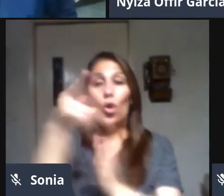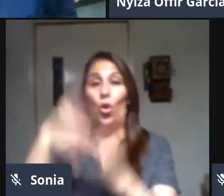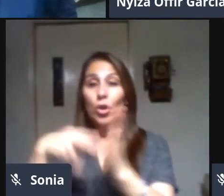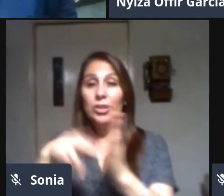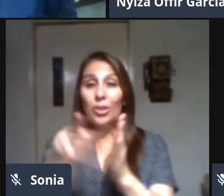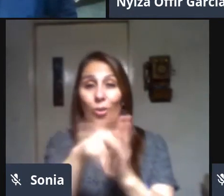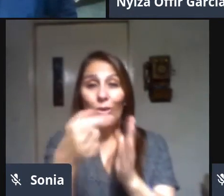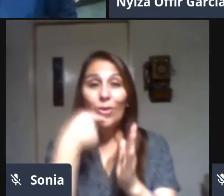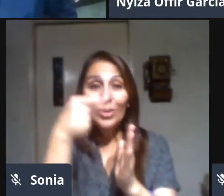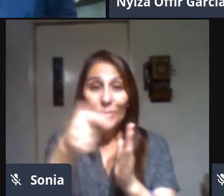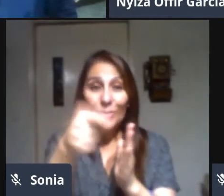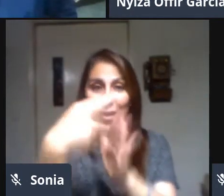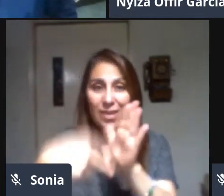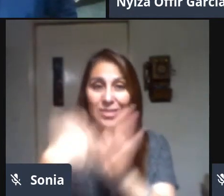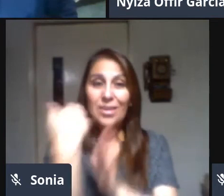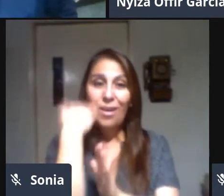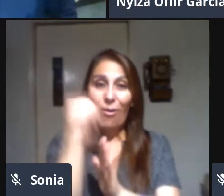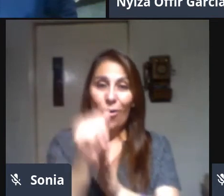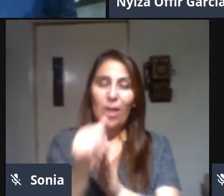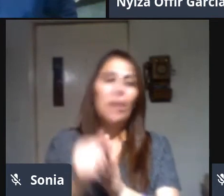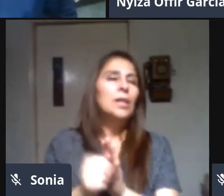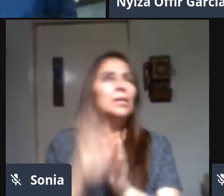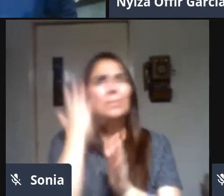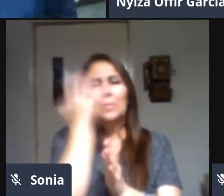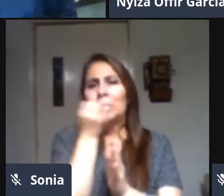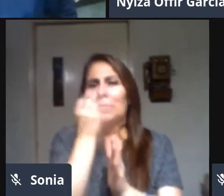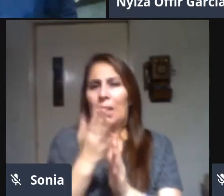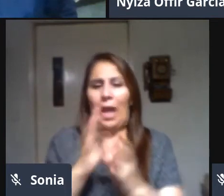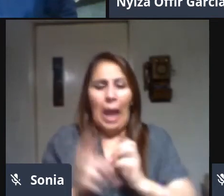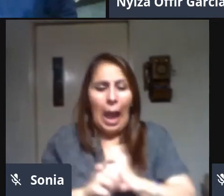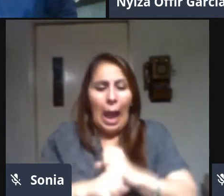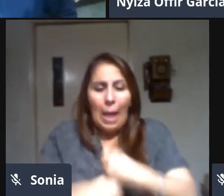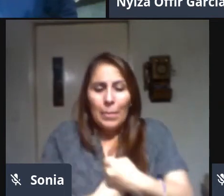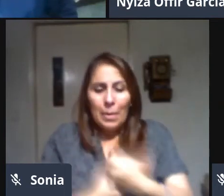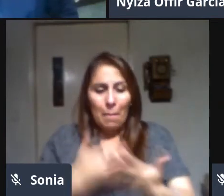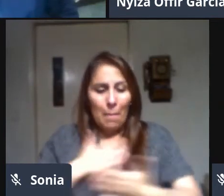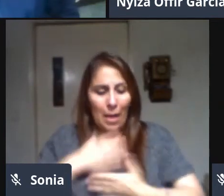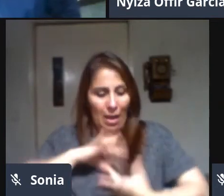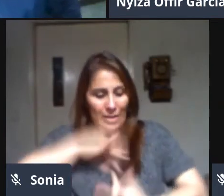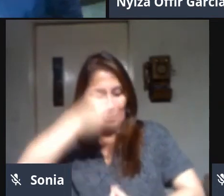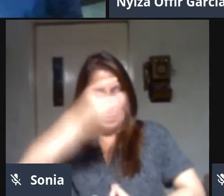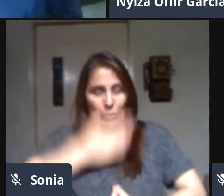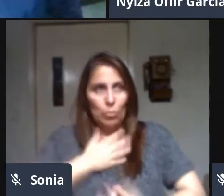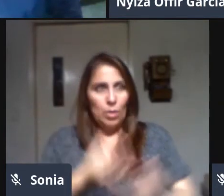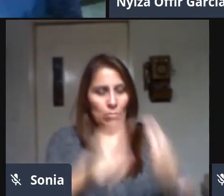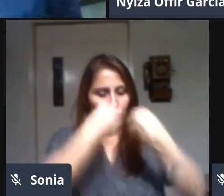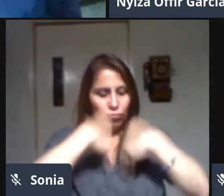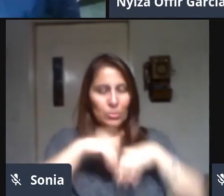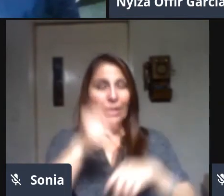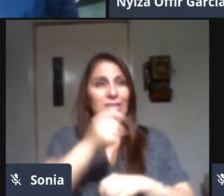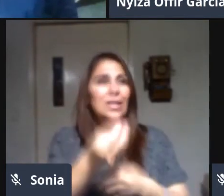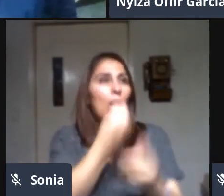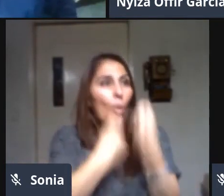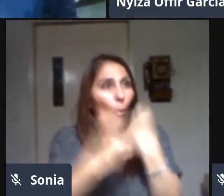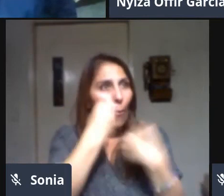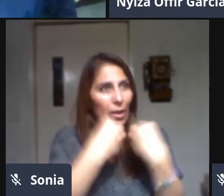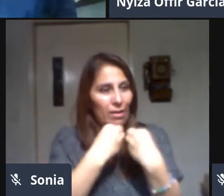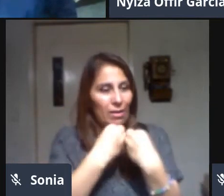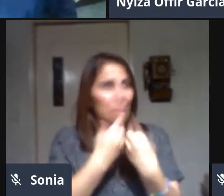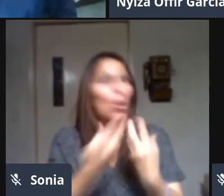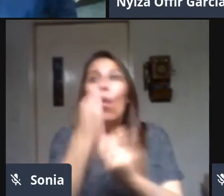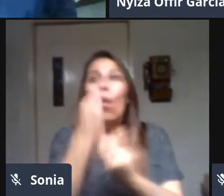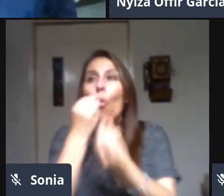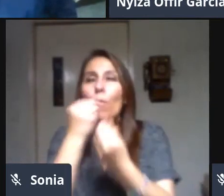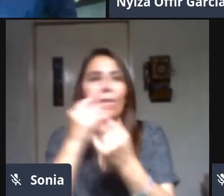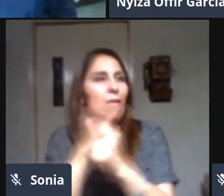hacer que me parece bellísimo no el hambre para mi espíritu y mi espíritu también tiene hambre y ahí lo relacionado con